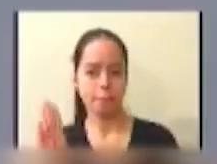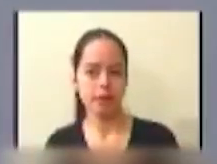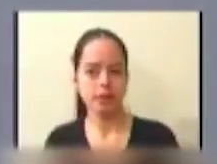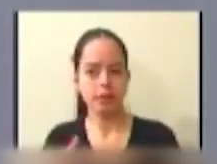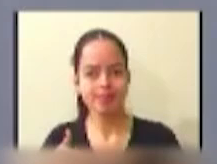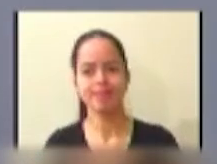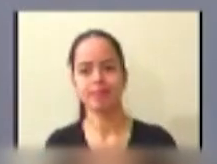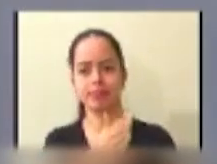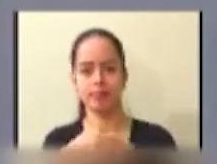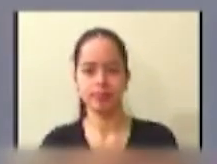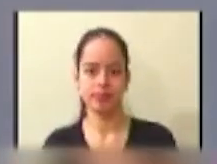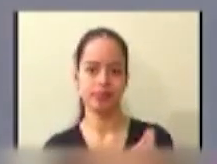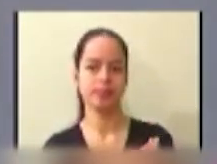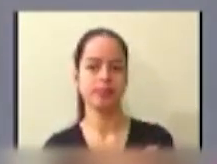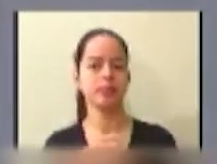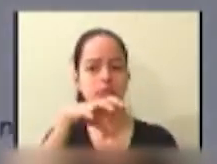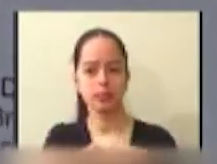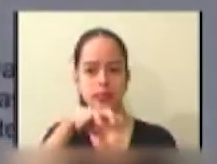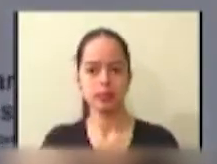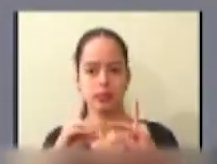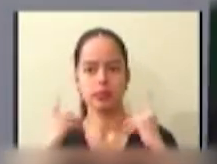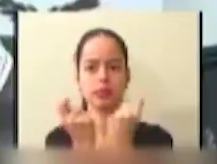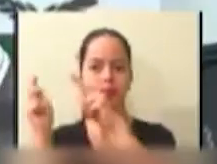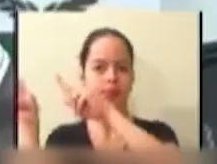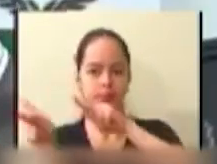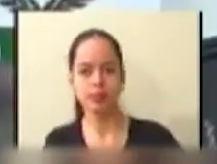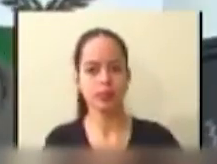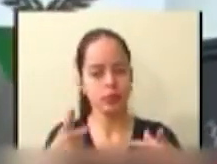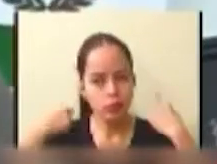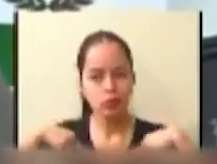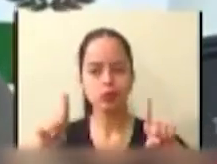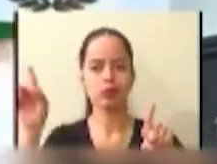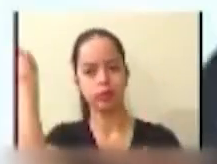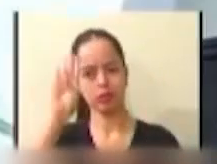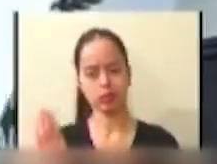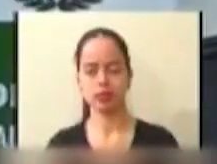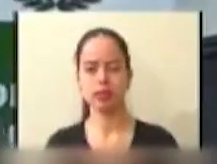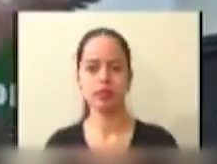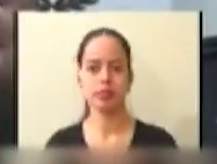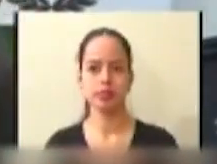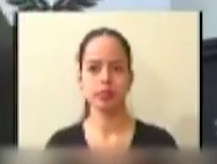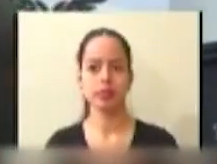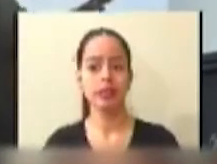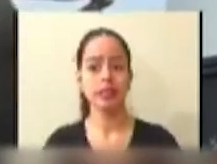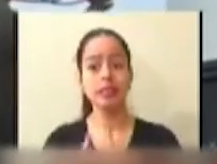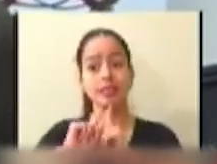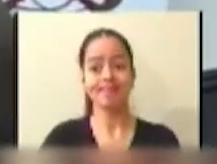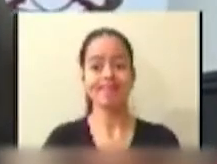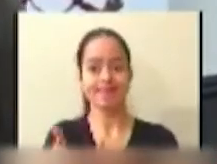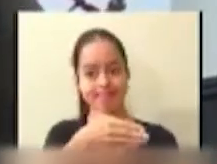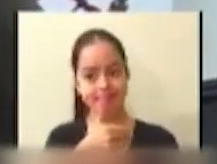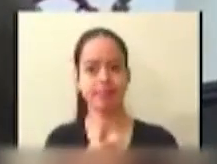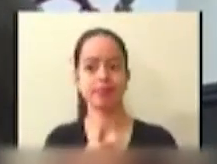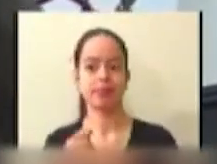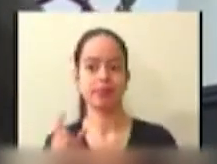u otro punto del departamento de Pando hacia Brasil. Por ello es que se ha emitido una orden de operaciones en horas de la tarde